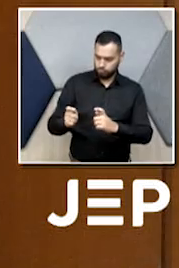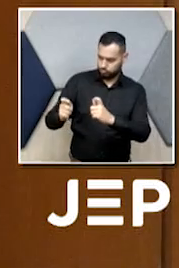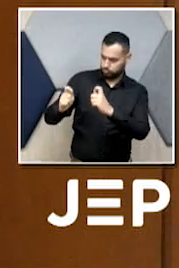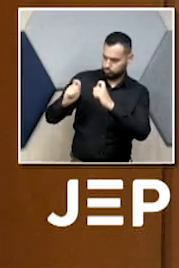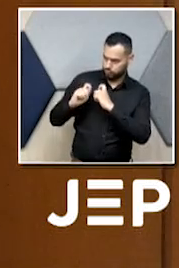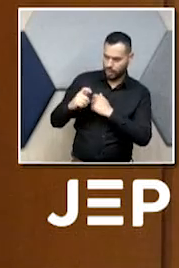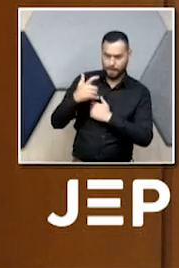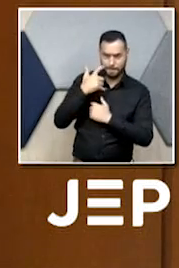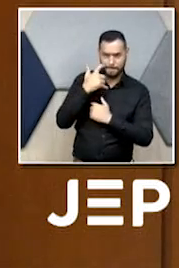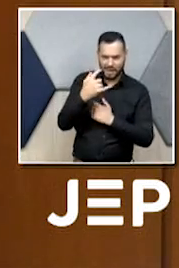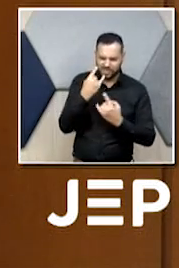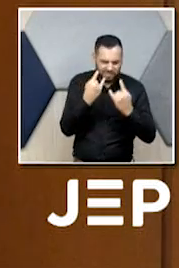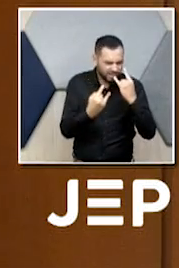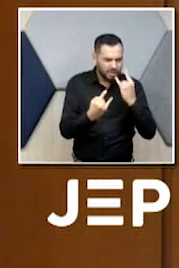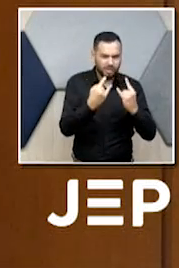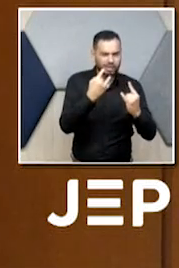interés